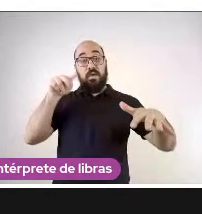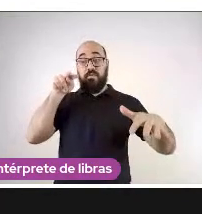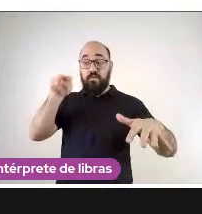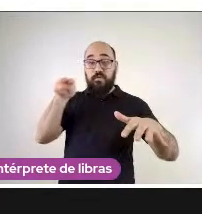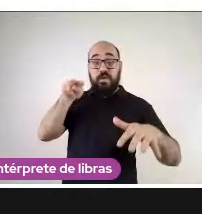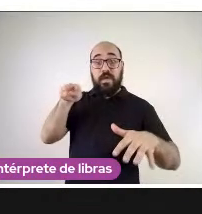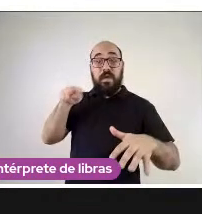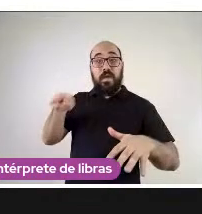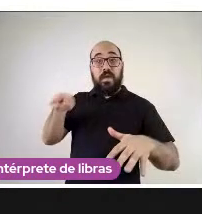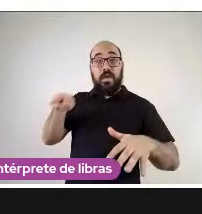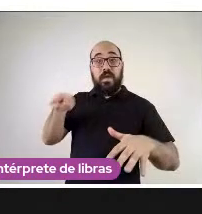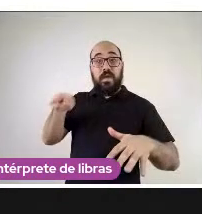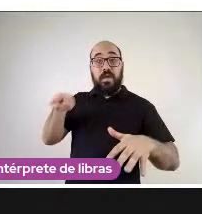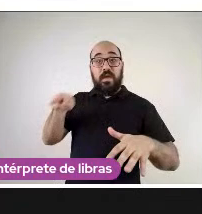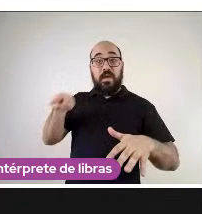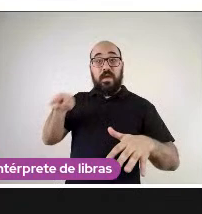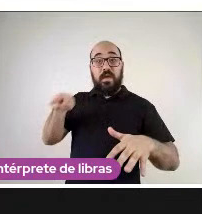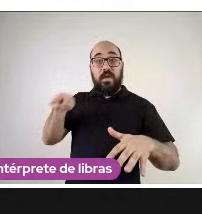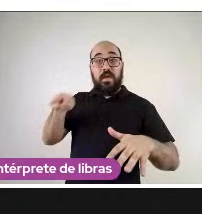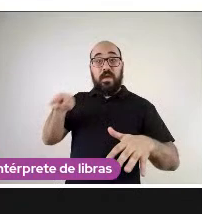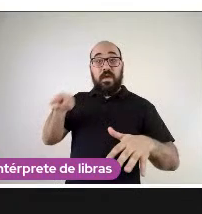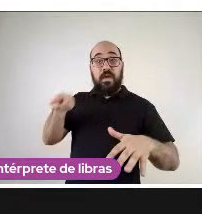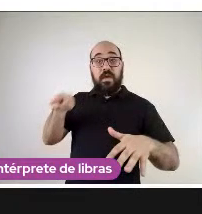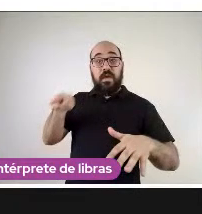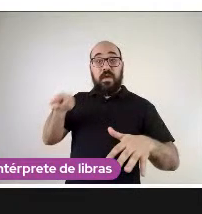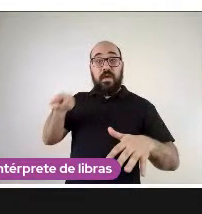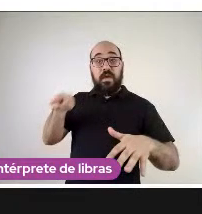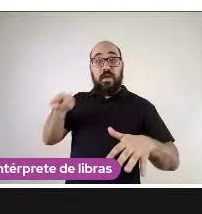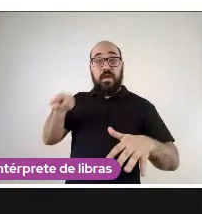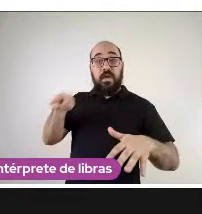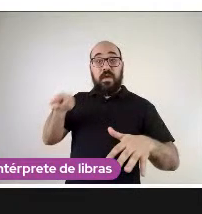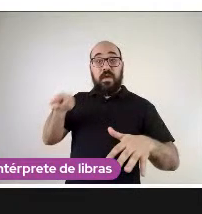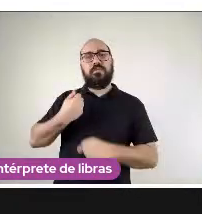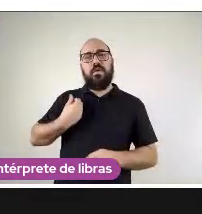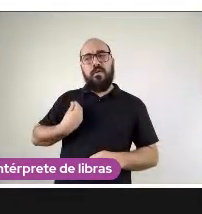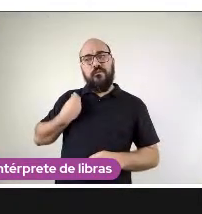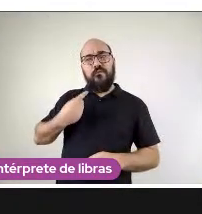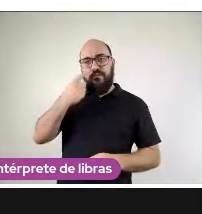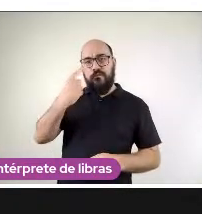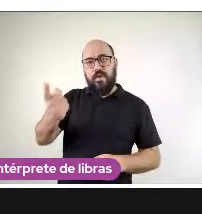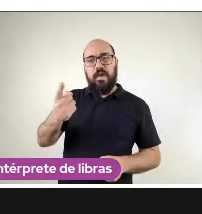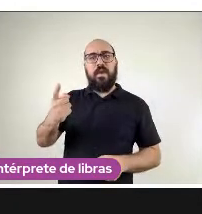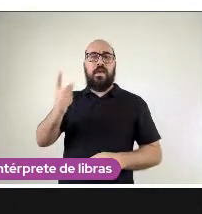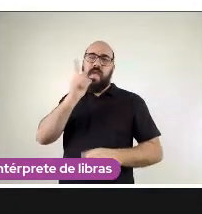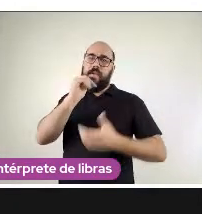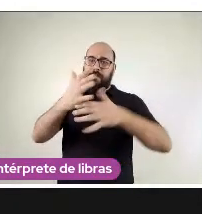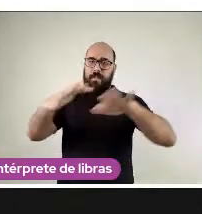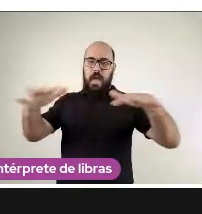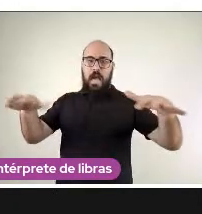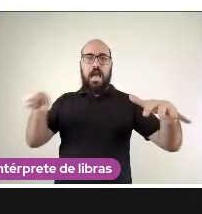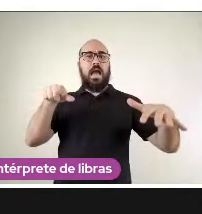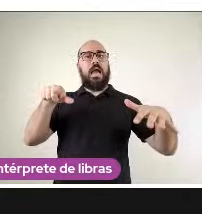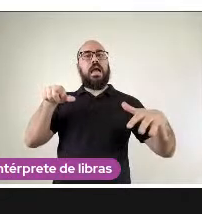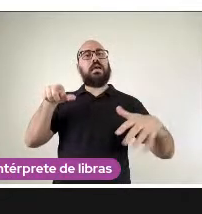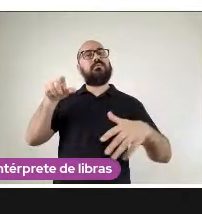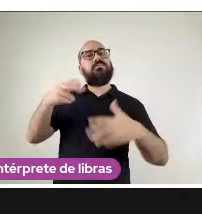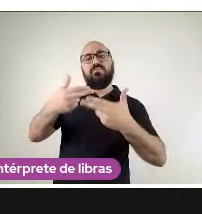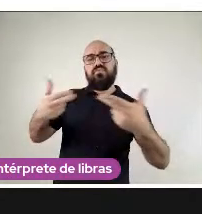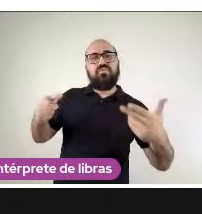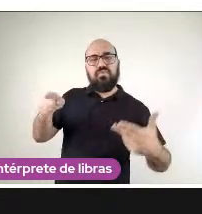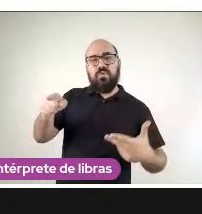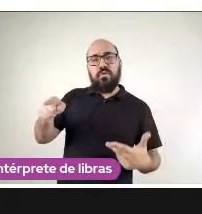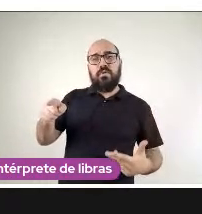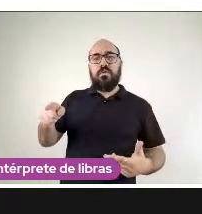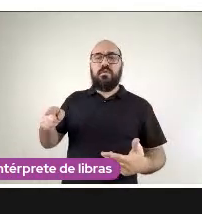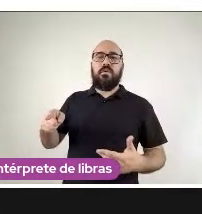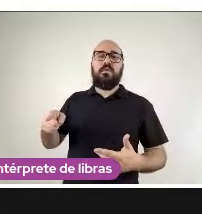pasando. El mar sufre el bien de los comunes, es un bien de todos, pero es muy difícil cuidarlo, ¿no? Lo primero porque no lo vemos